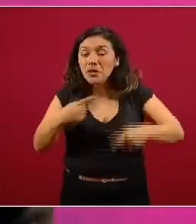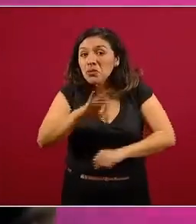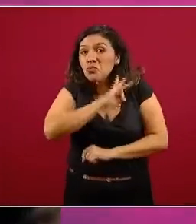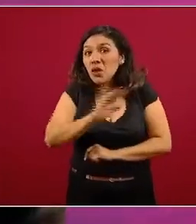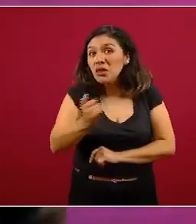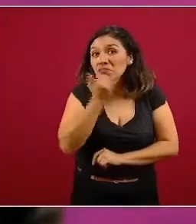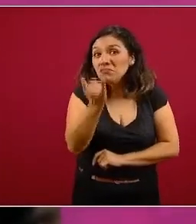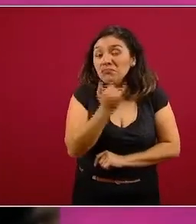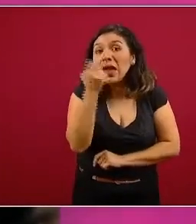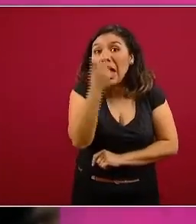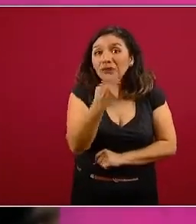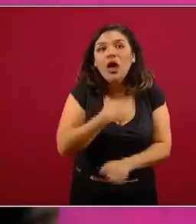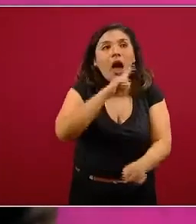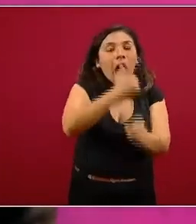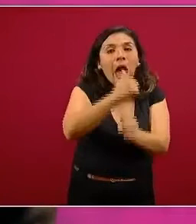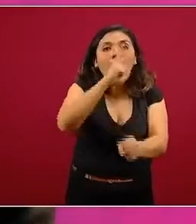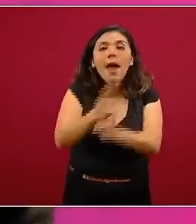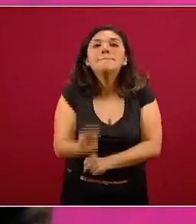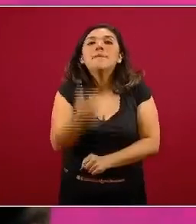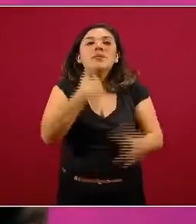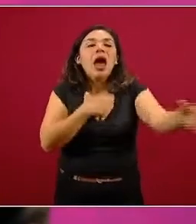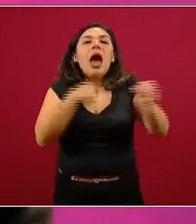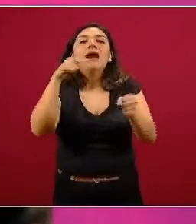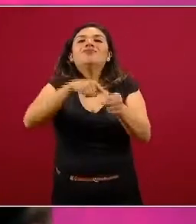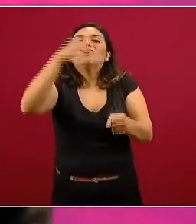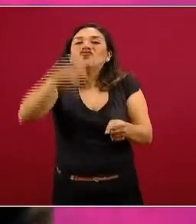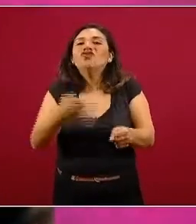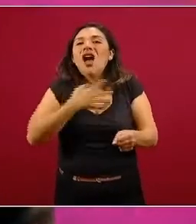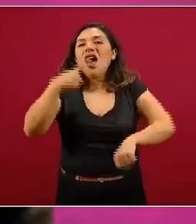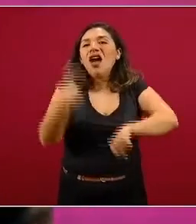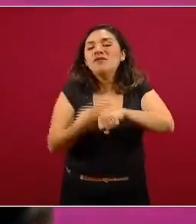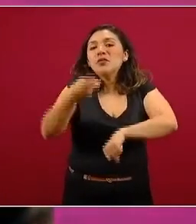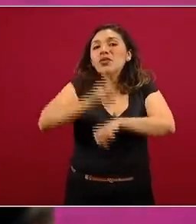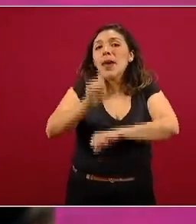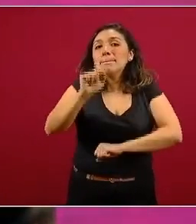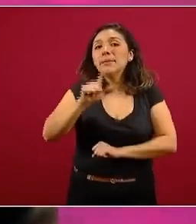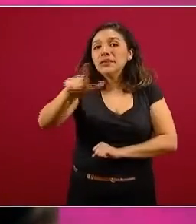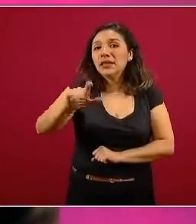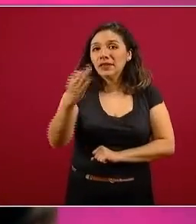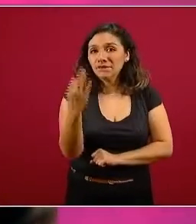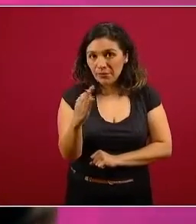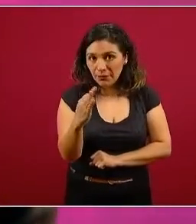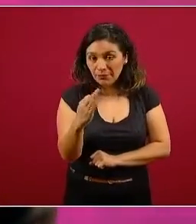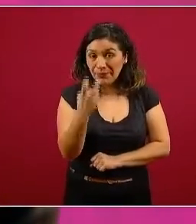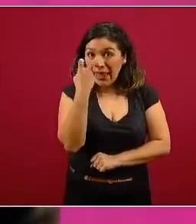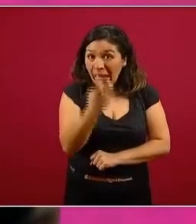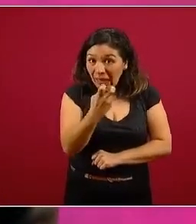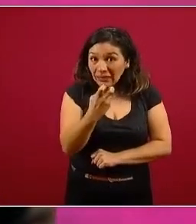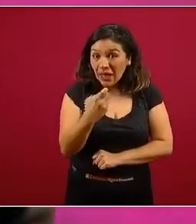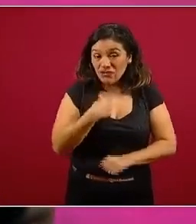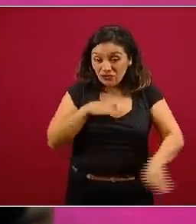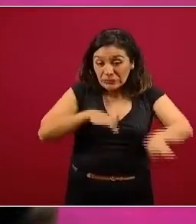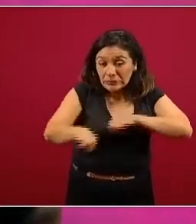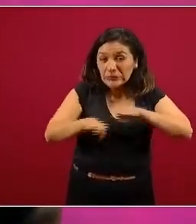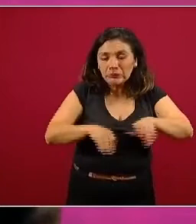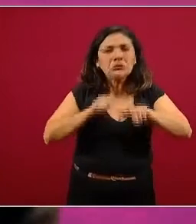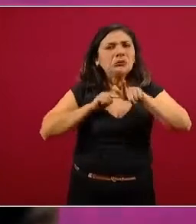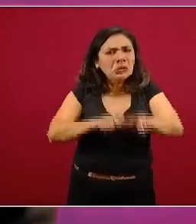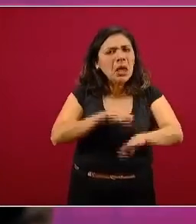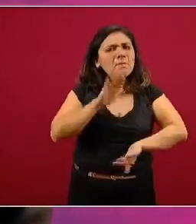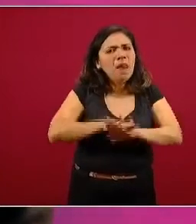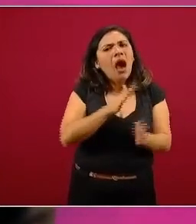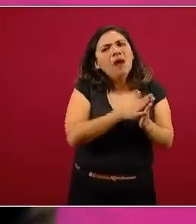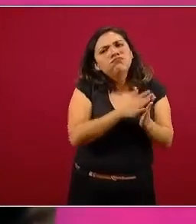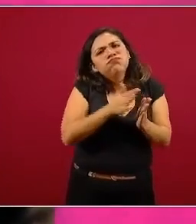casos, es que detectamos el primer caso el 27 de febrero. Esta intervención continuó y